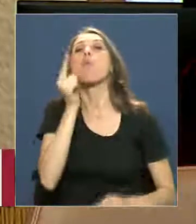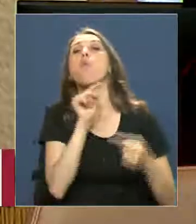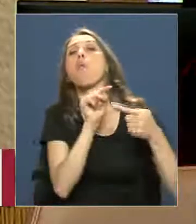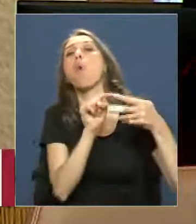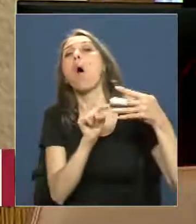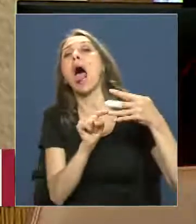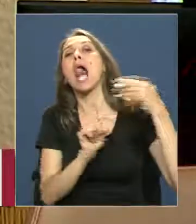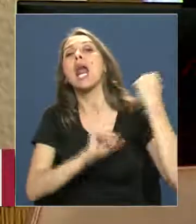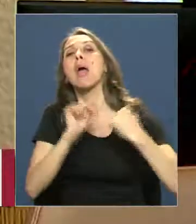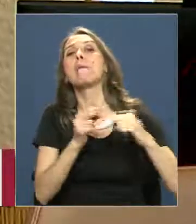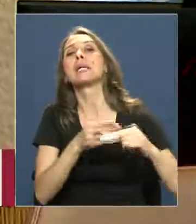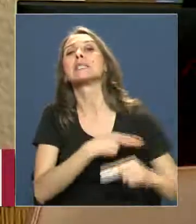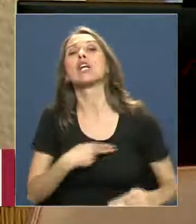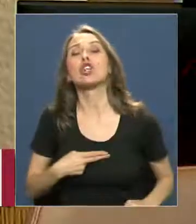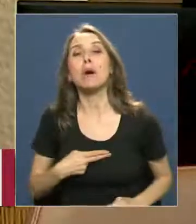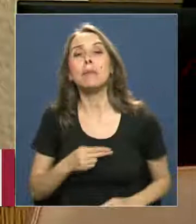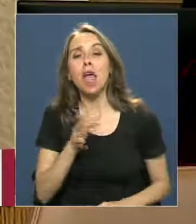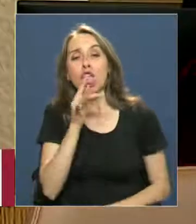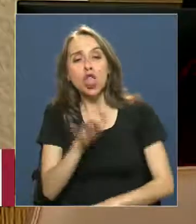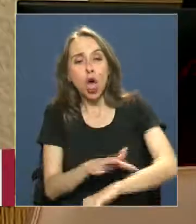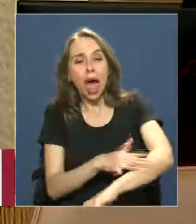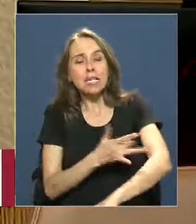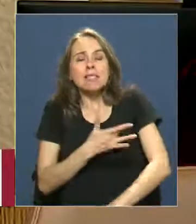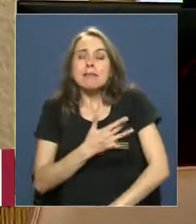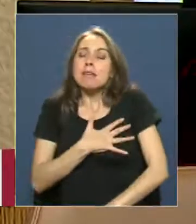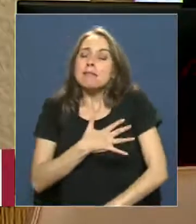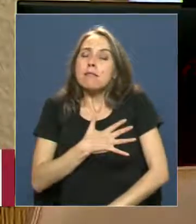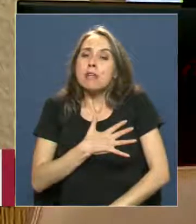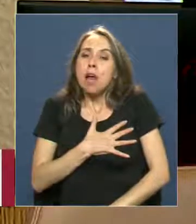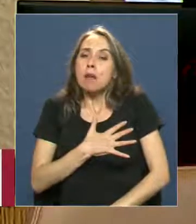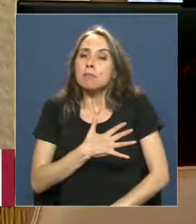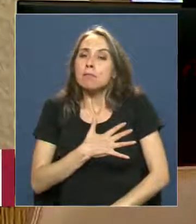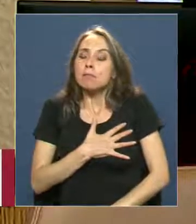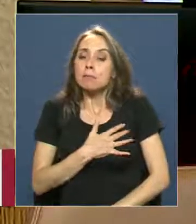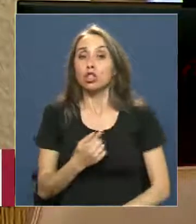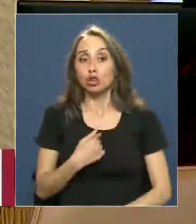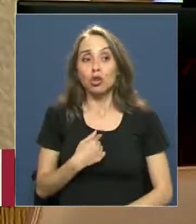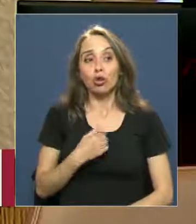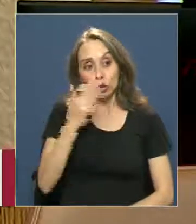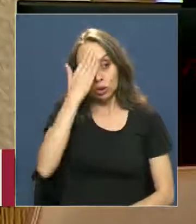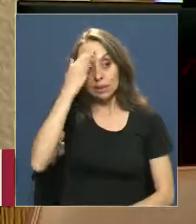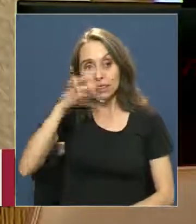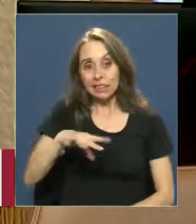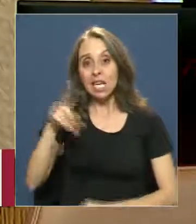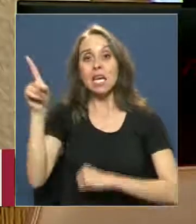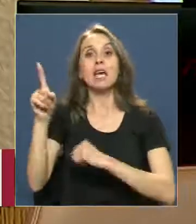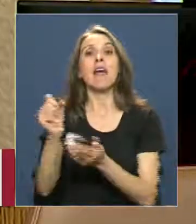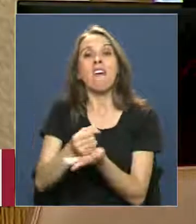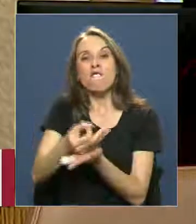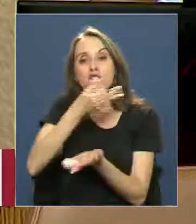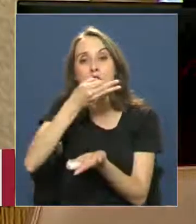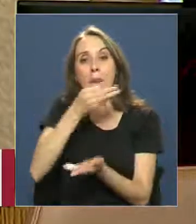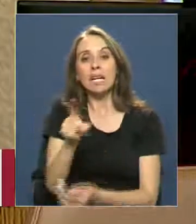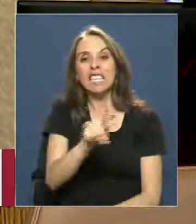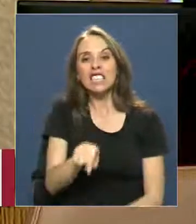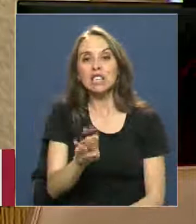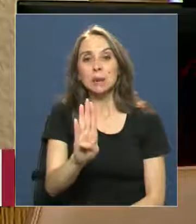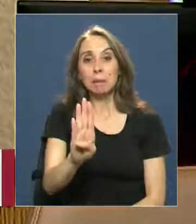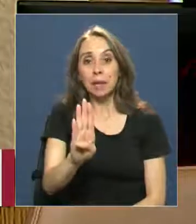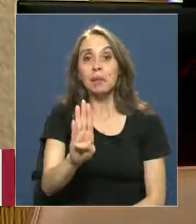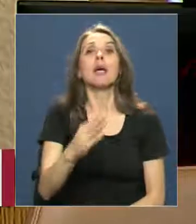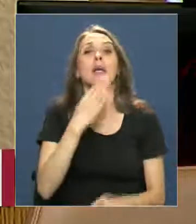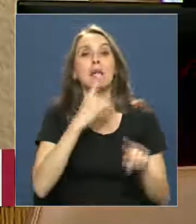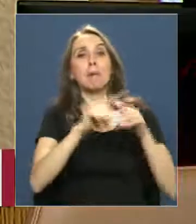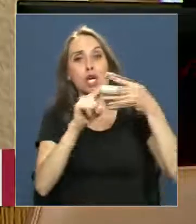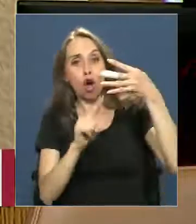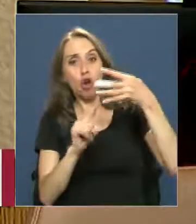empresas que no tienen la más mínima sensibilidad. A mí me consta por lo menos Salcobrán, y hay muchísimas más que también deberían ser